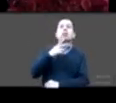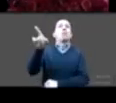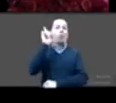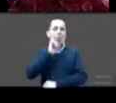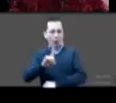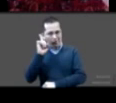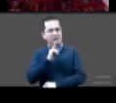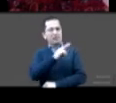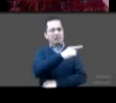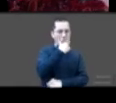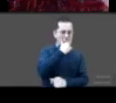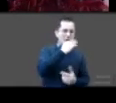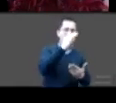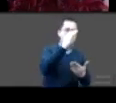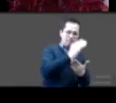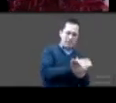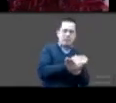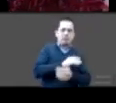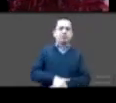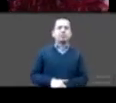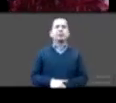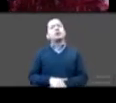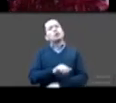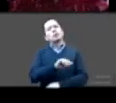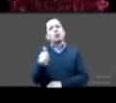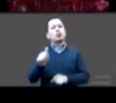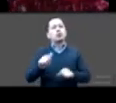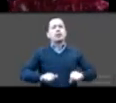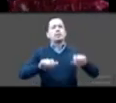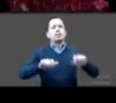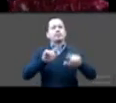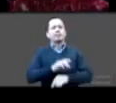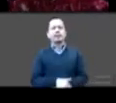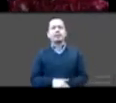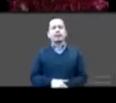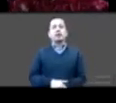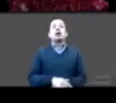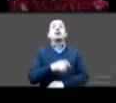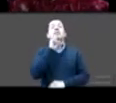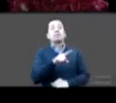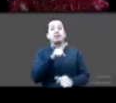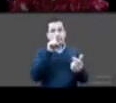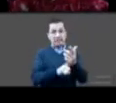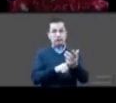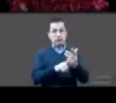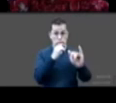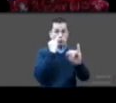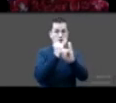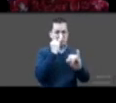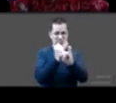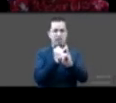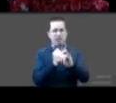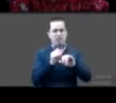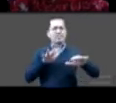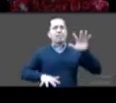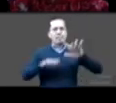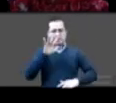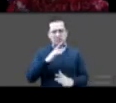¿no? Y tenemos, adelante por favor, tenemos algunos delitos electrónicos que se han